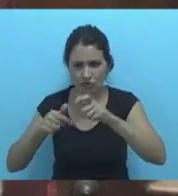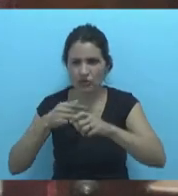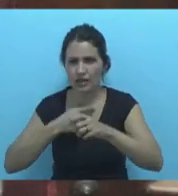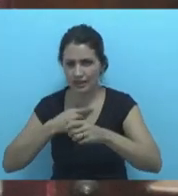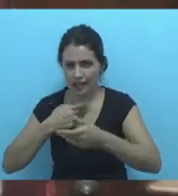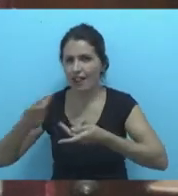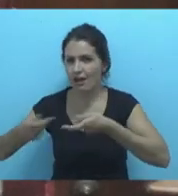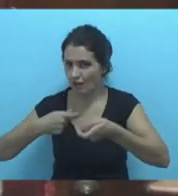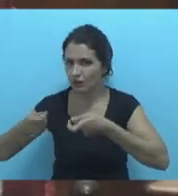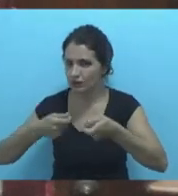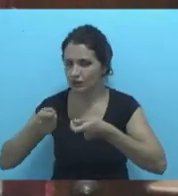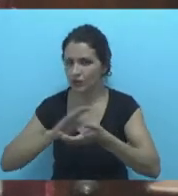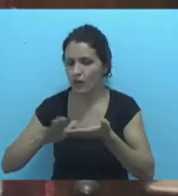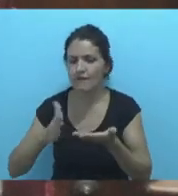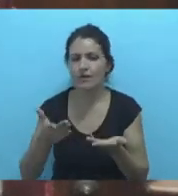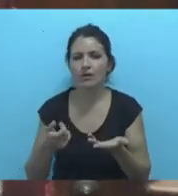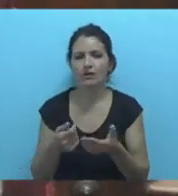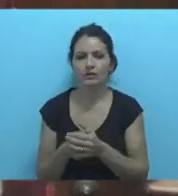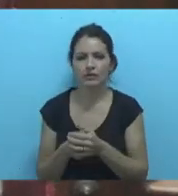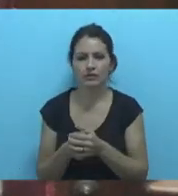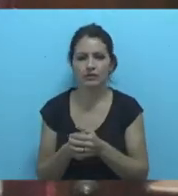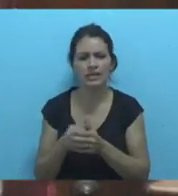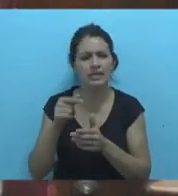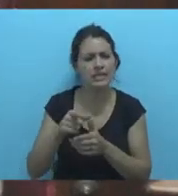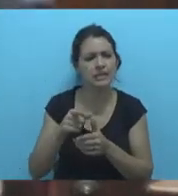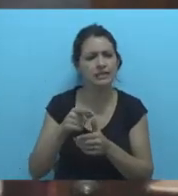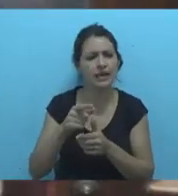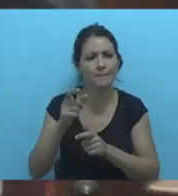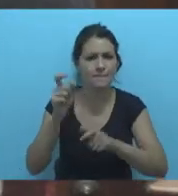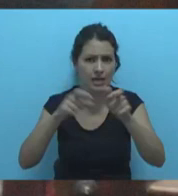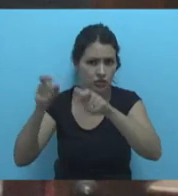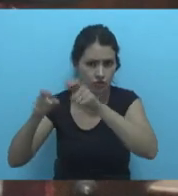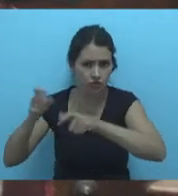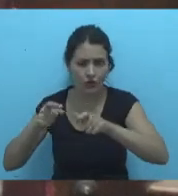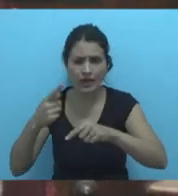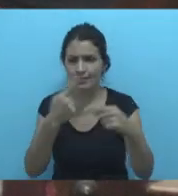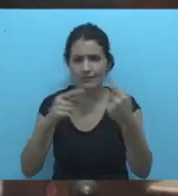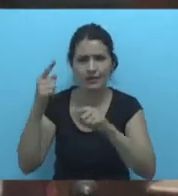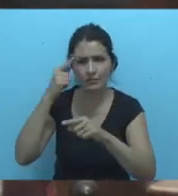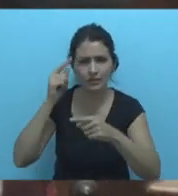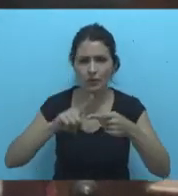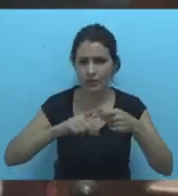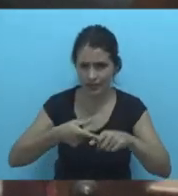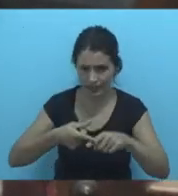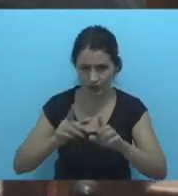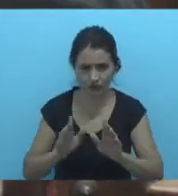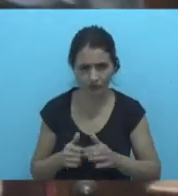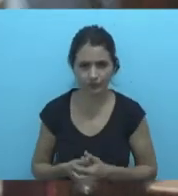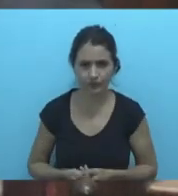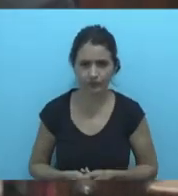bancos tienen distinta pertenencia política o distinta responsabilidad en la conducción política, que no todos tienen la misma orientación